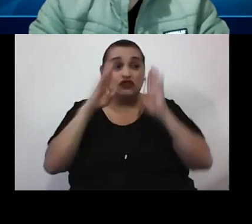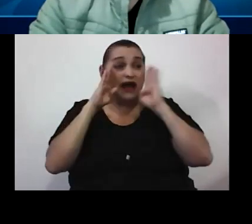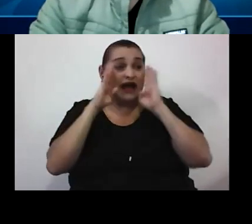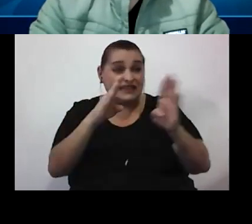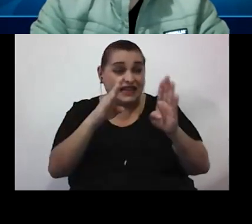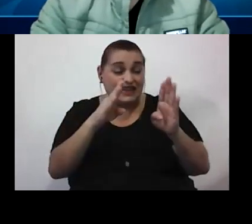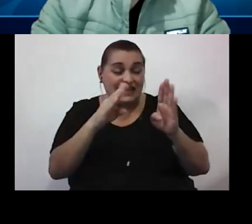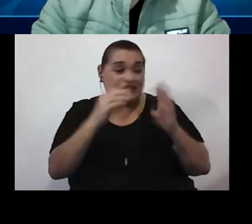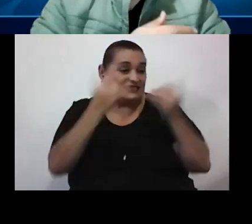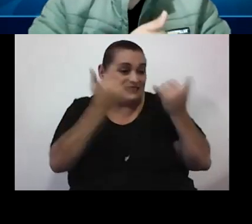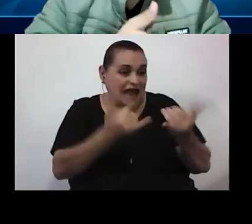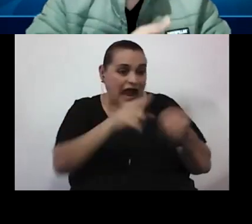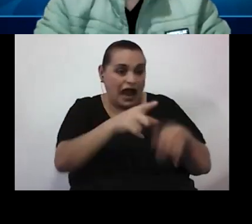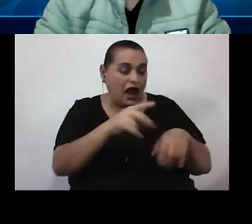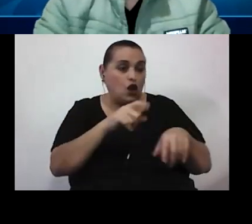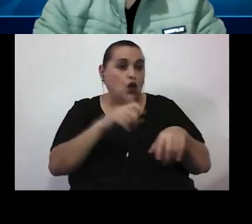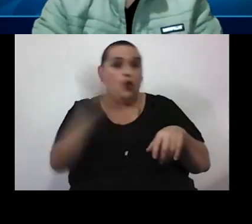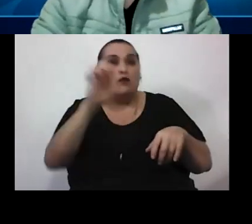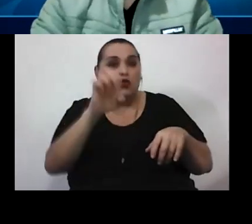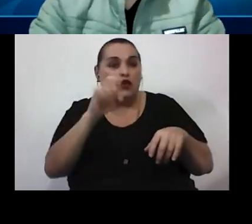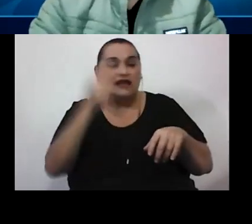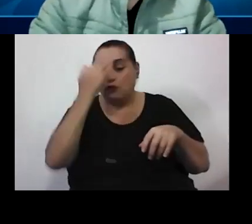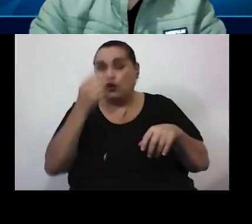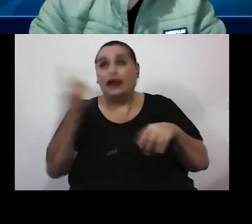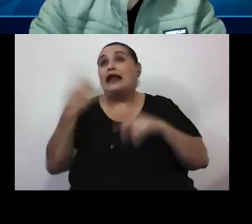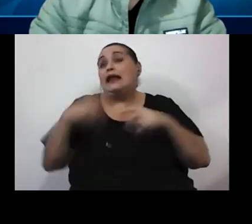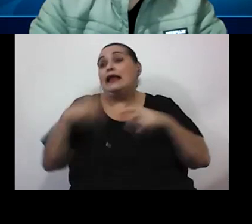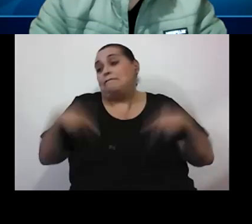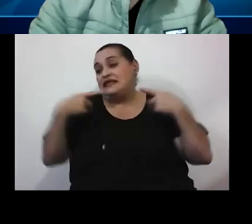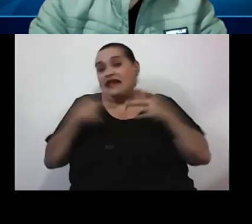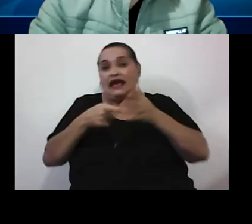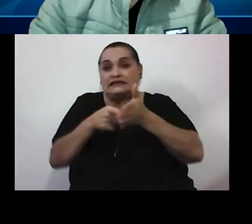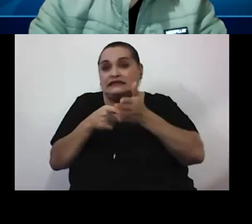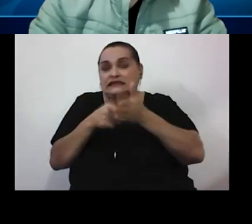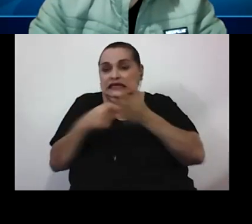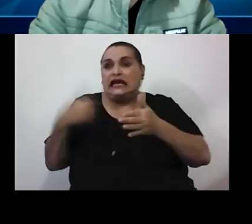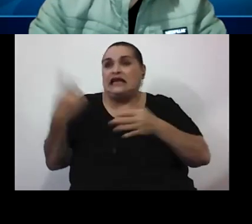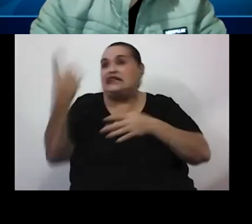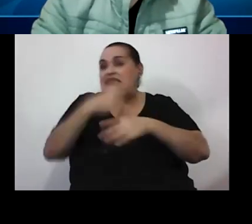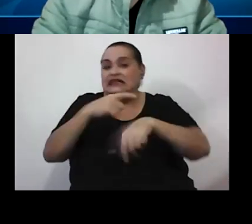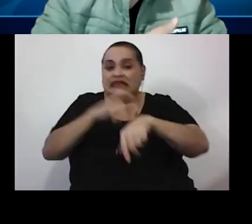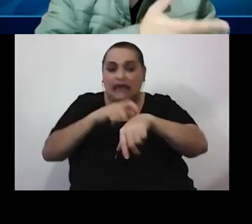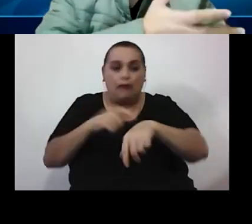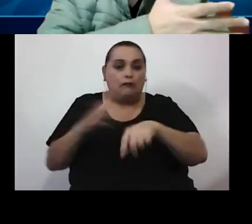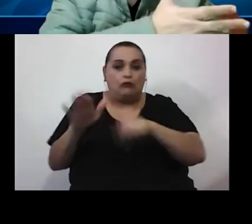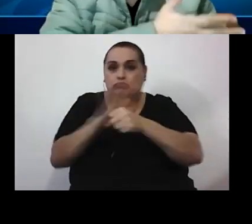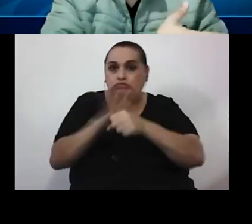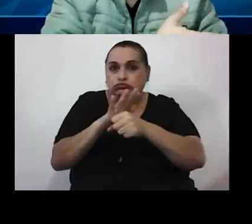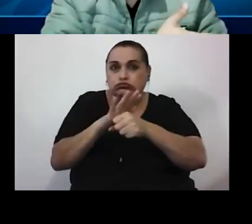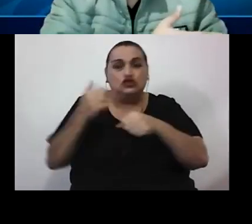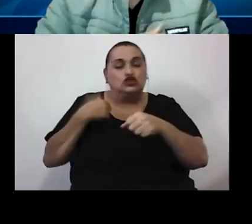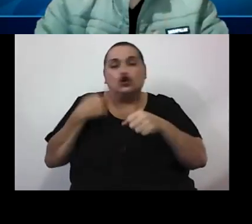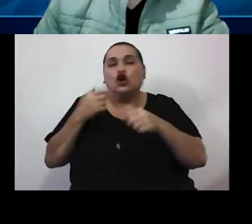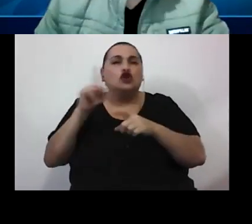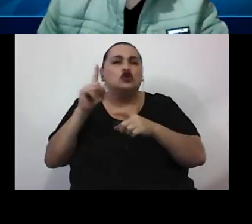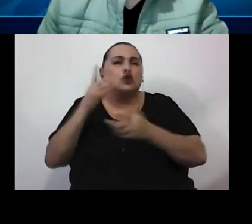inmediato, porque el ritmo de la vida así me lo exige también, no me detengo a pensar en